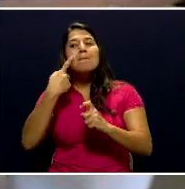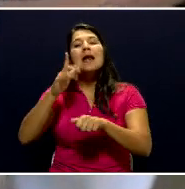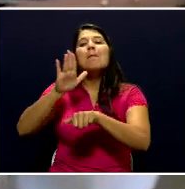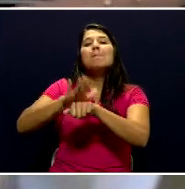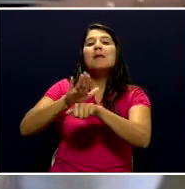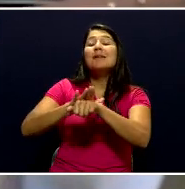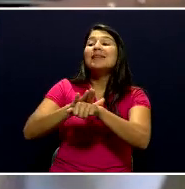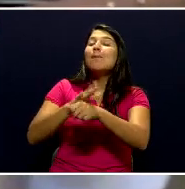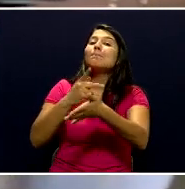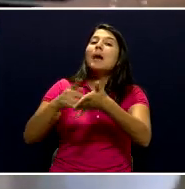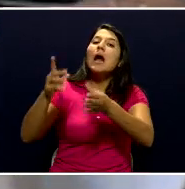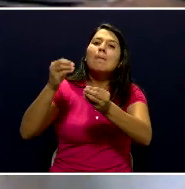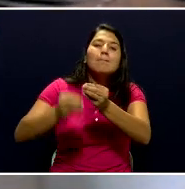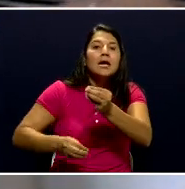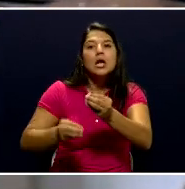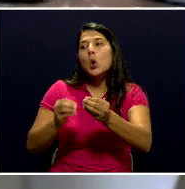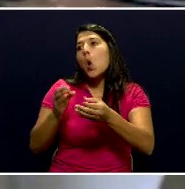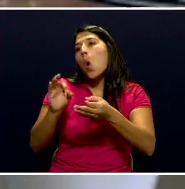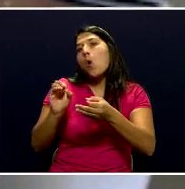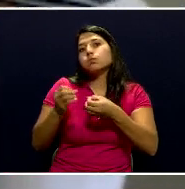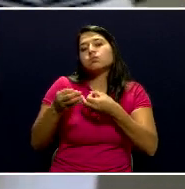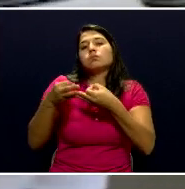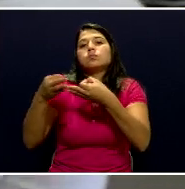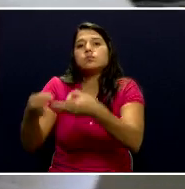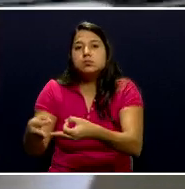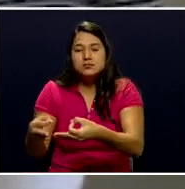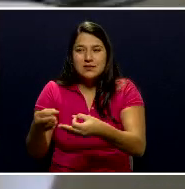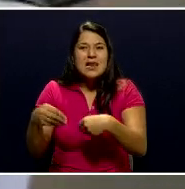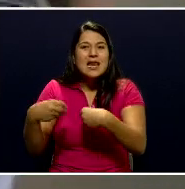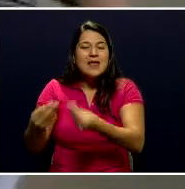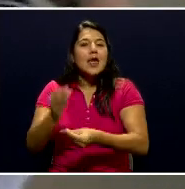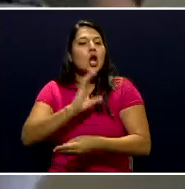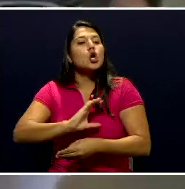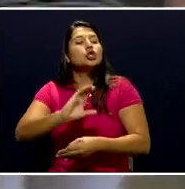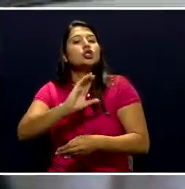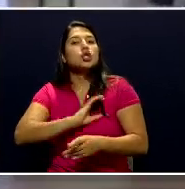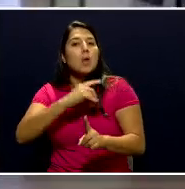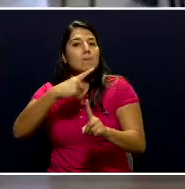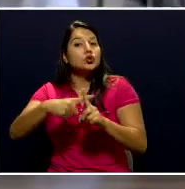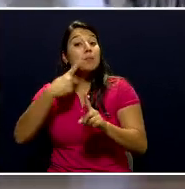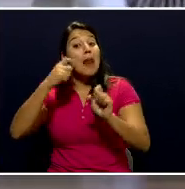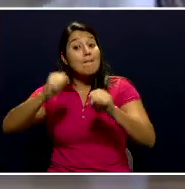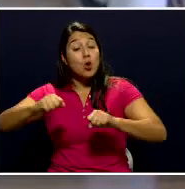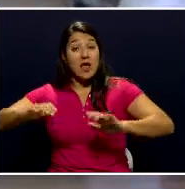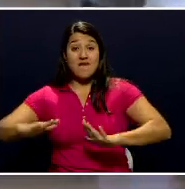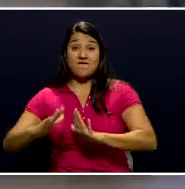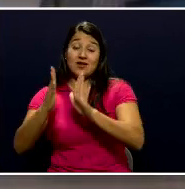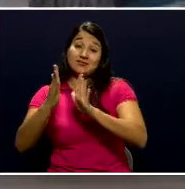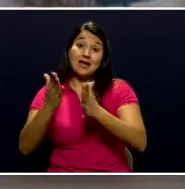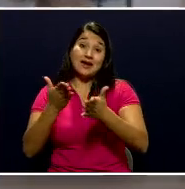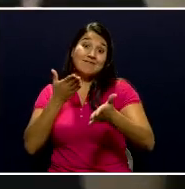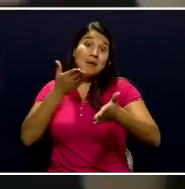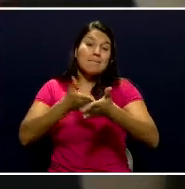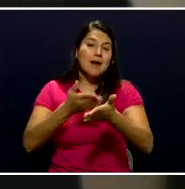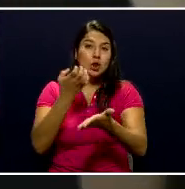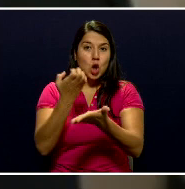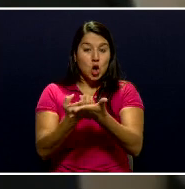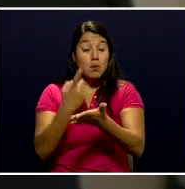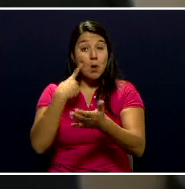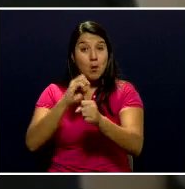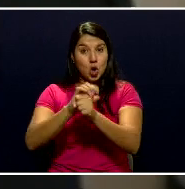baja las tasas de interés en el mercado y crear condiciones crediticias favorables para enfrentar el impacto económico de la epidemia.